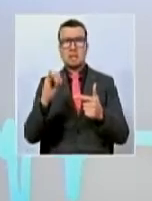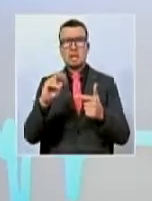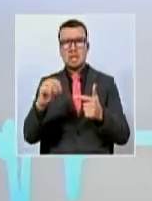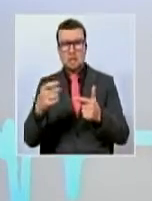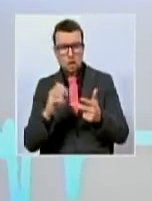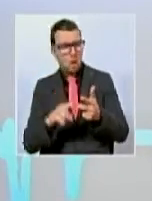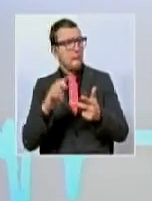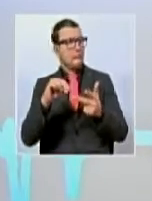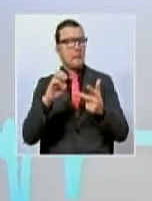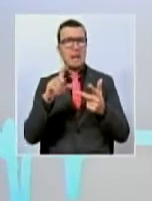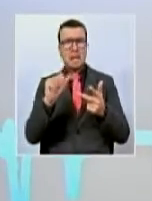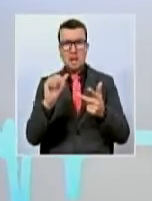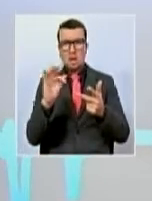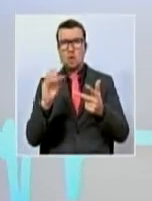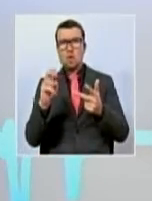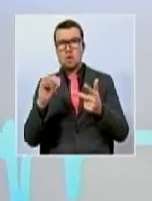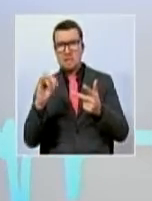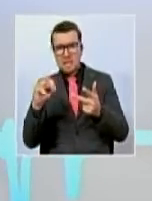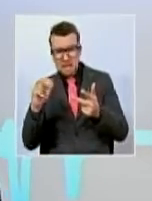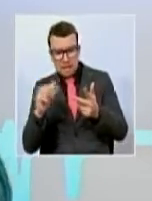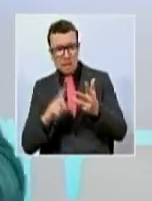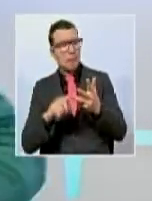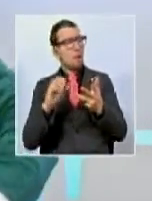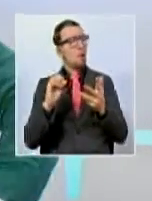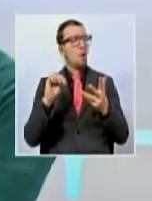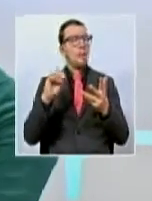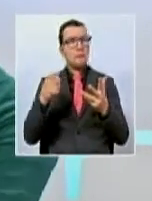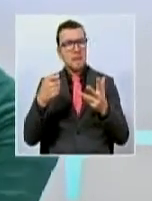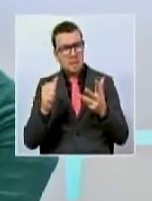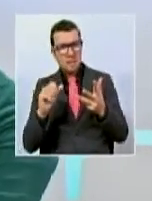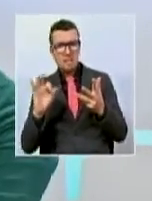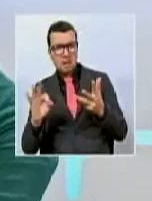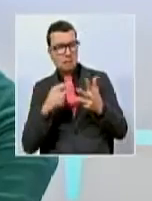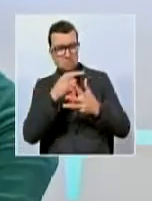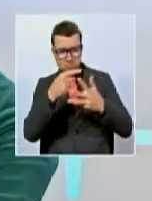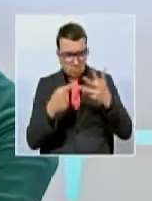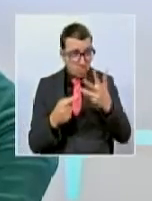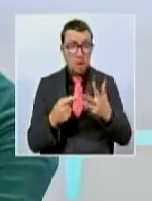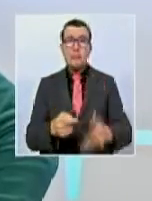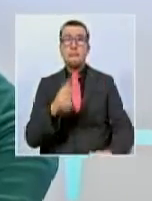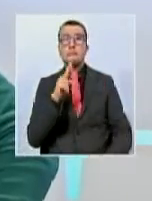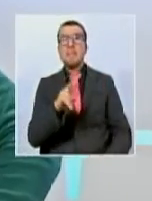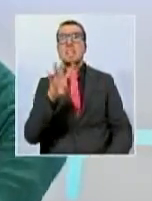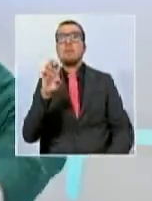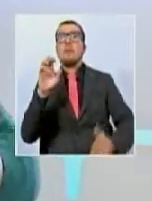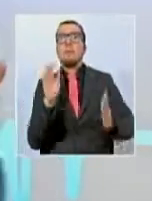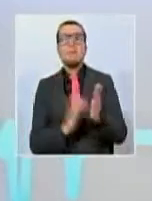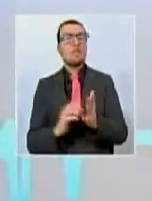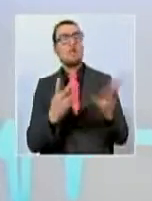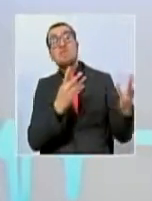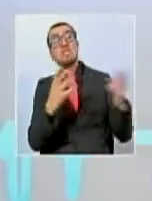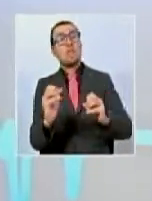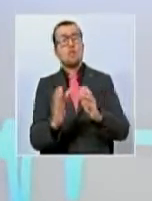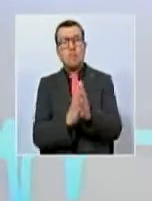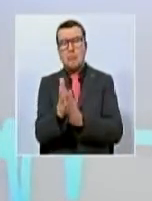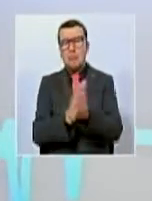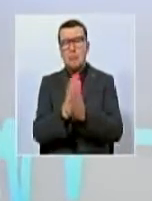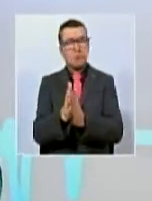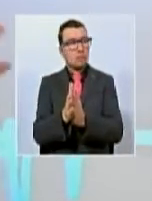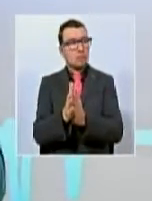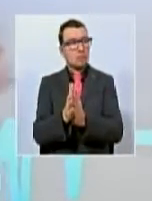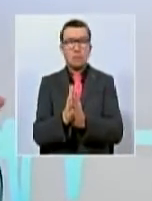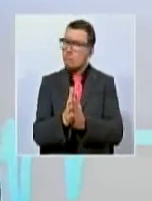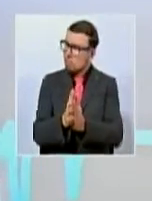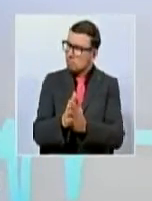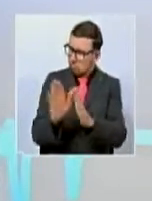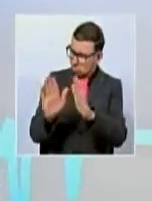un omega 3 y otro producto por 29.900 pesos. Entonces yo vi esos frascos ahí, yo le dije, padre,